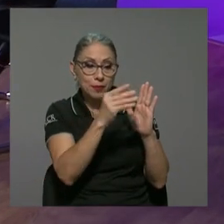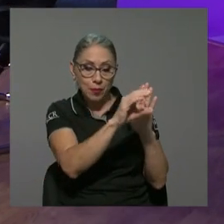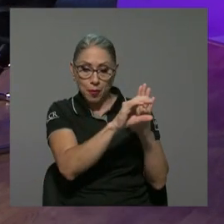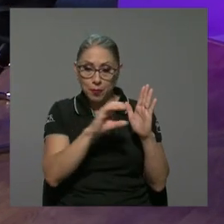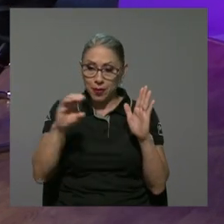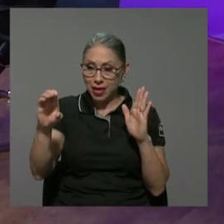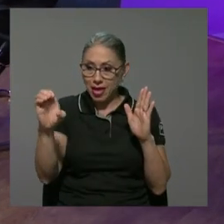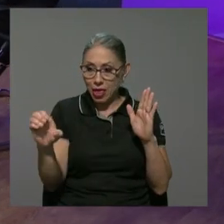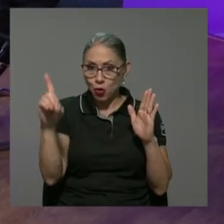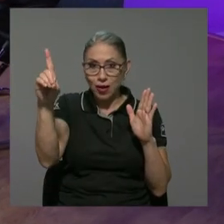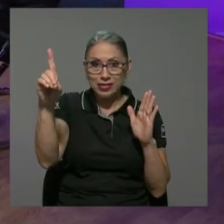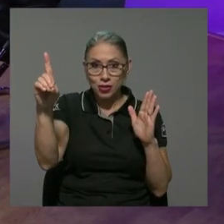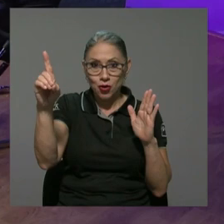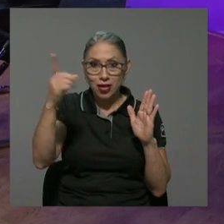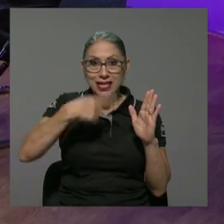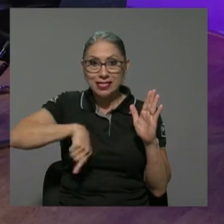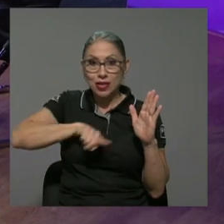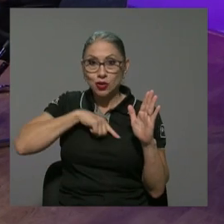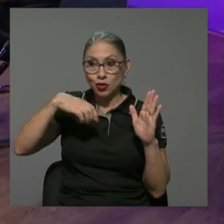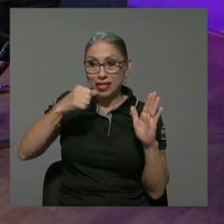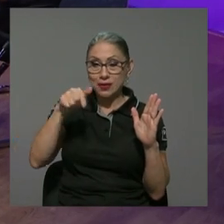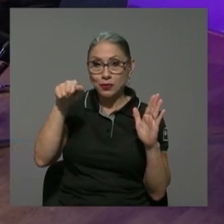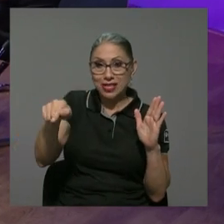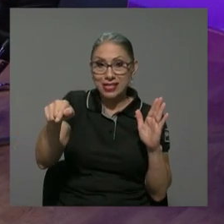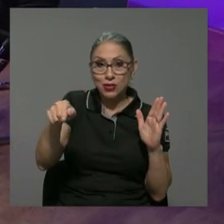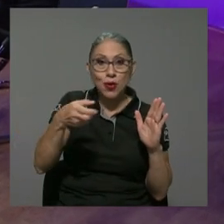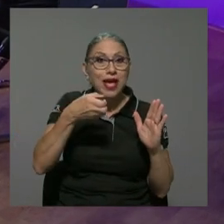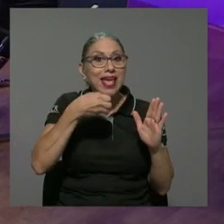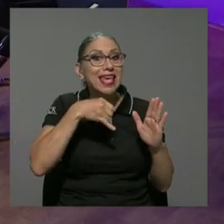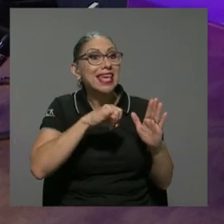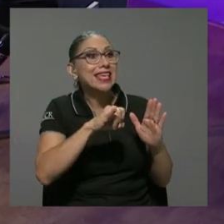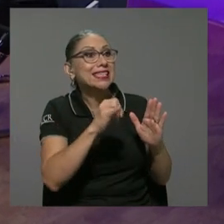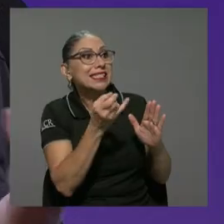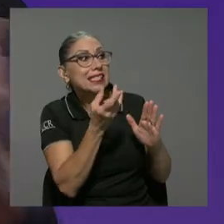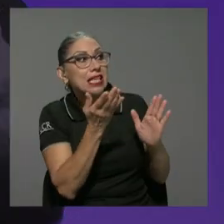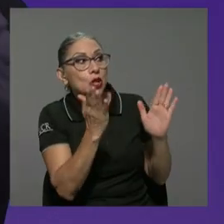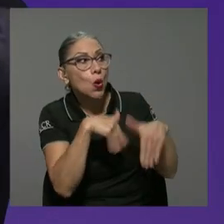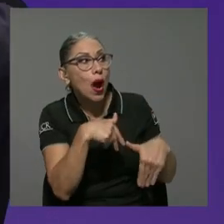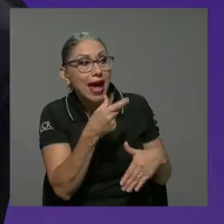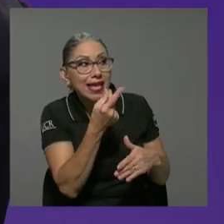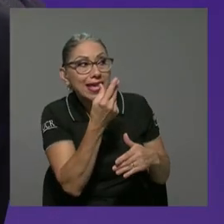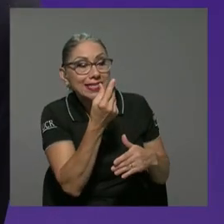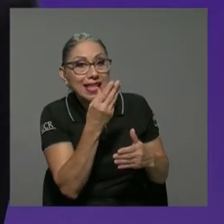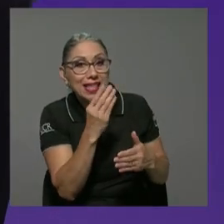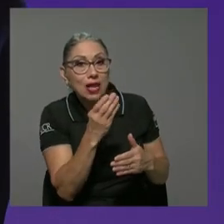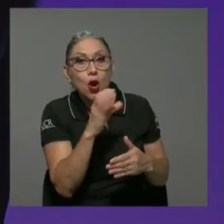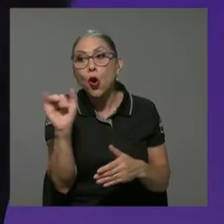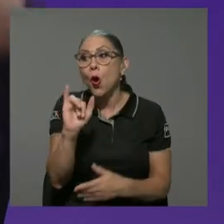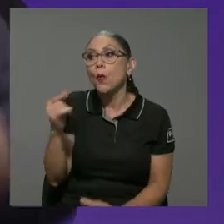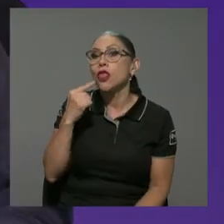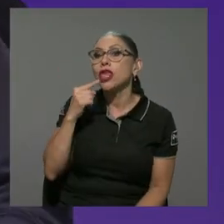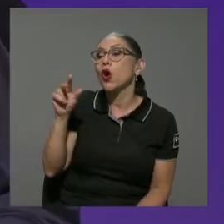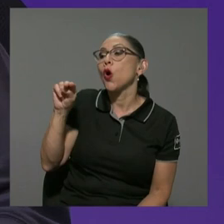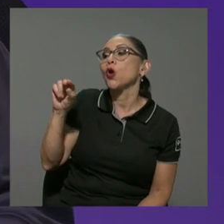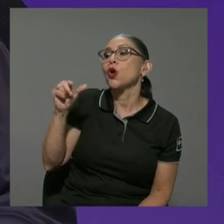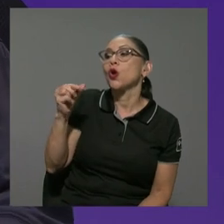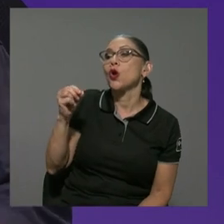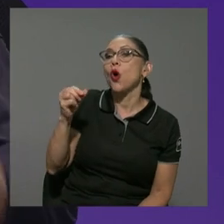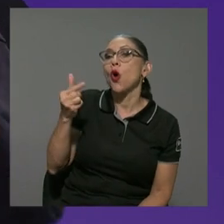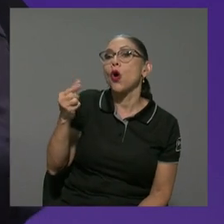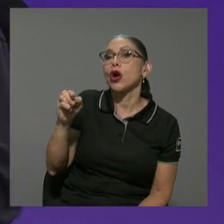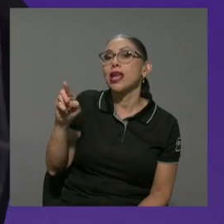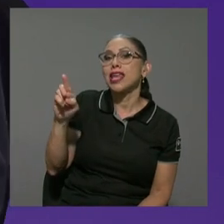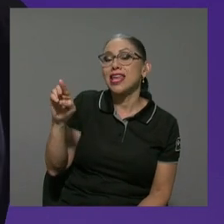si el fisco no tiene ese 8%, ¿verdad? Como dijo Nogui, tendríamos que cerrar otros